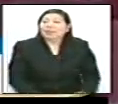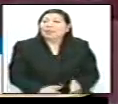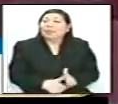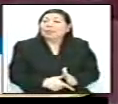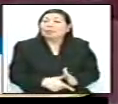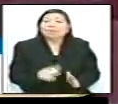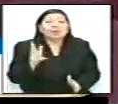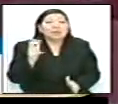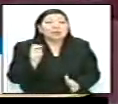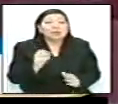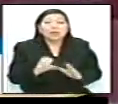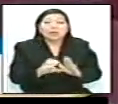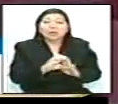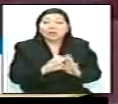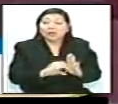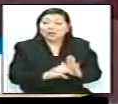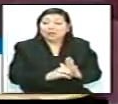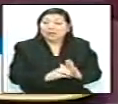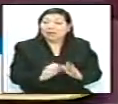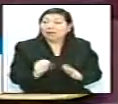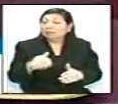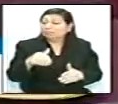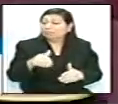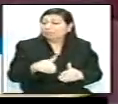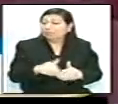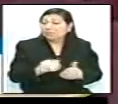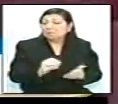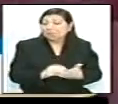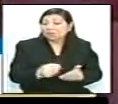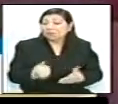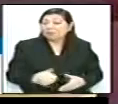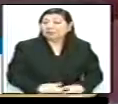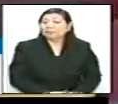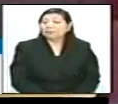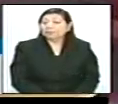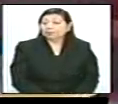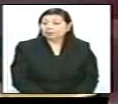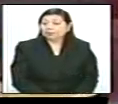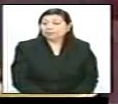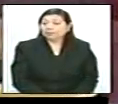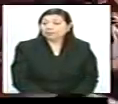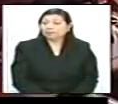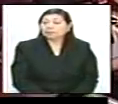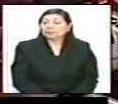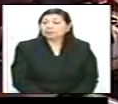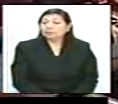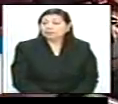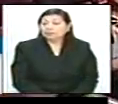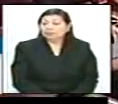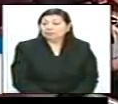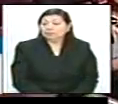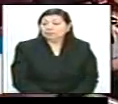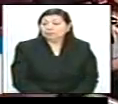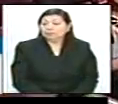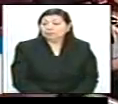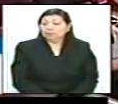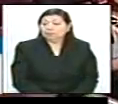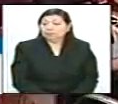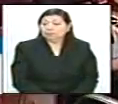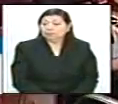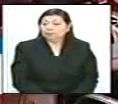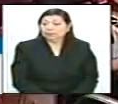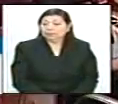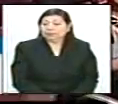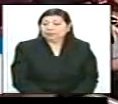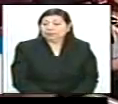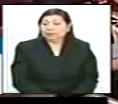de haber escuchado a los constitucionalistas y al sistema electoral lo más pronto posible. Gracias, presidenta. Gracias, congresista Aramayo. Señores